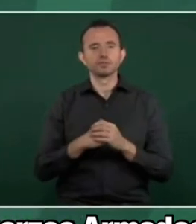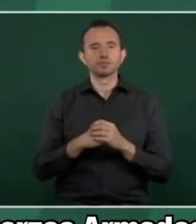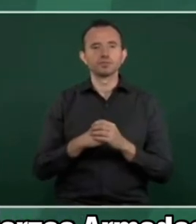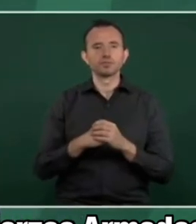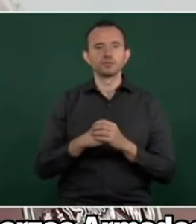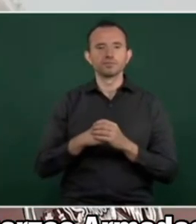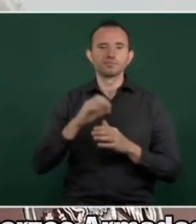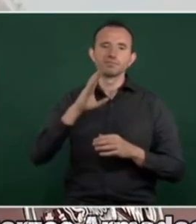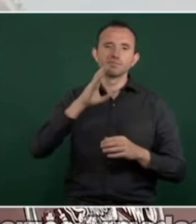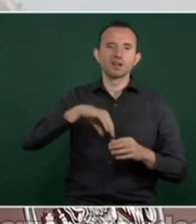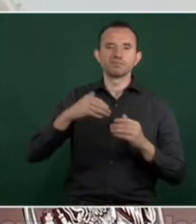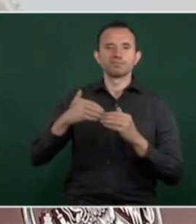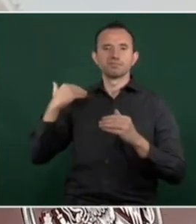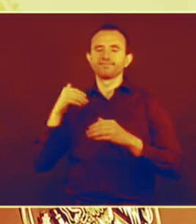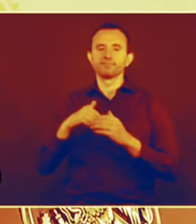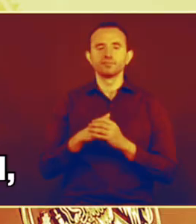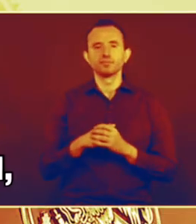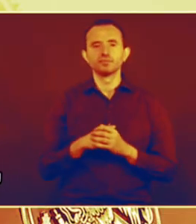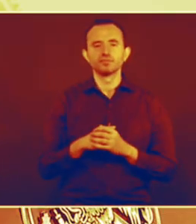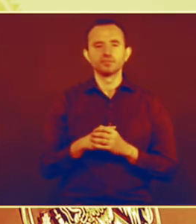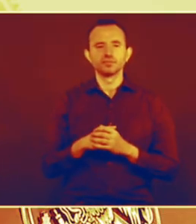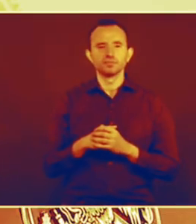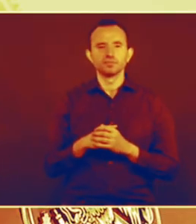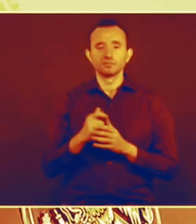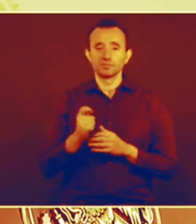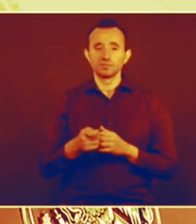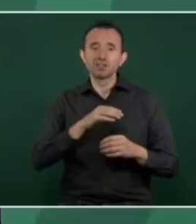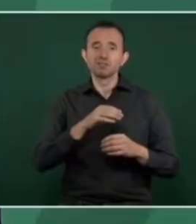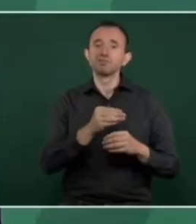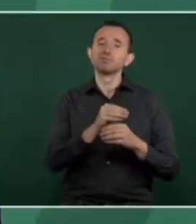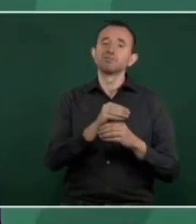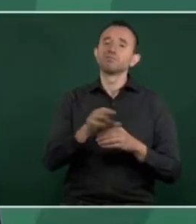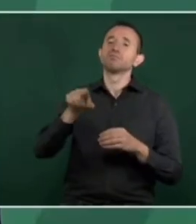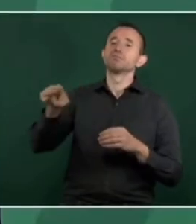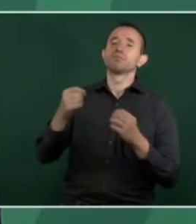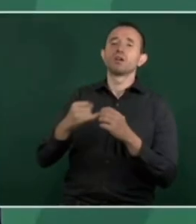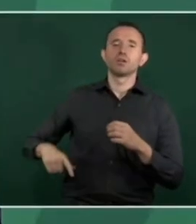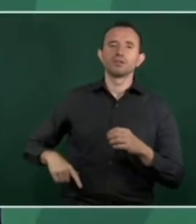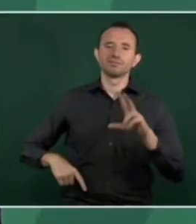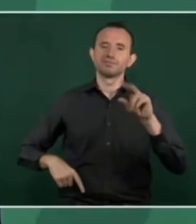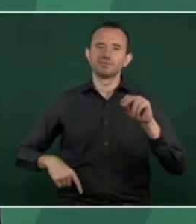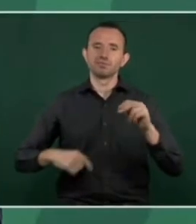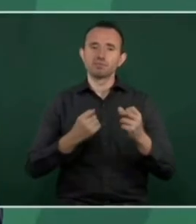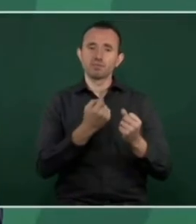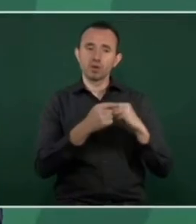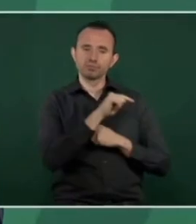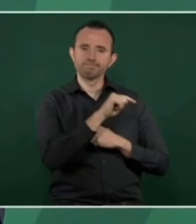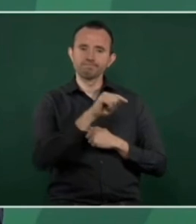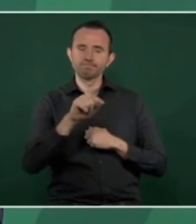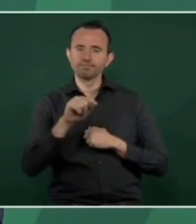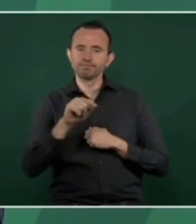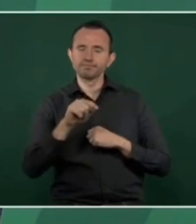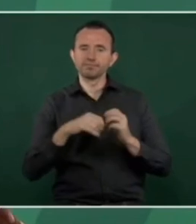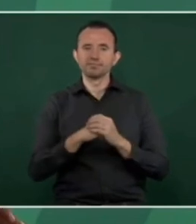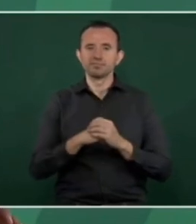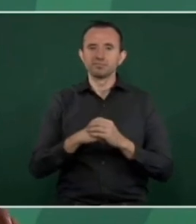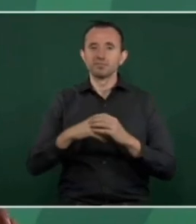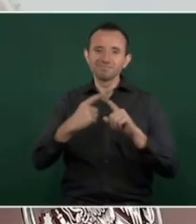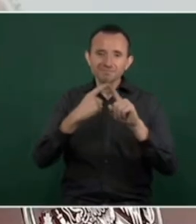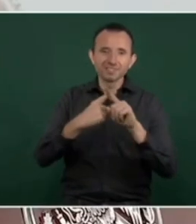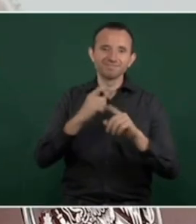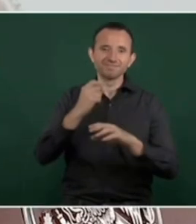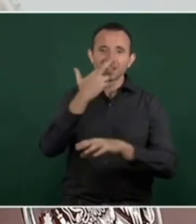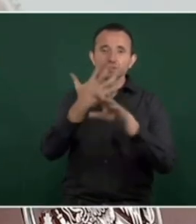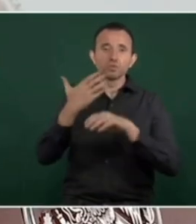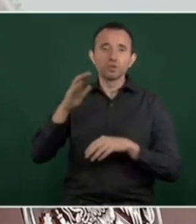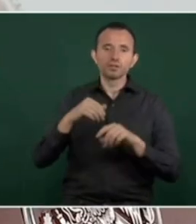los servidores públicos no significan el mal funcionamiento de la institución más si se hace el indec y se castiga los responsables